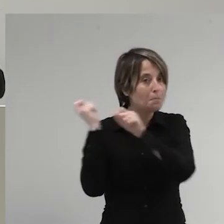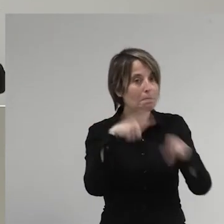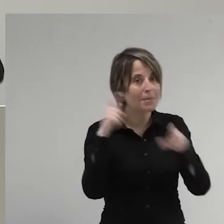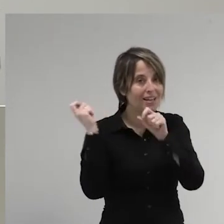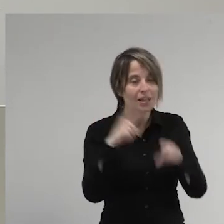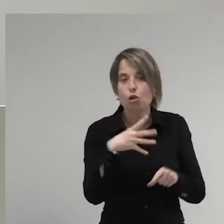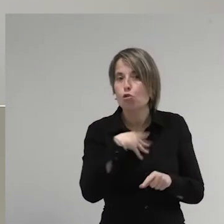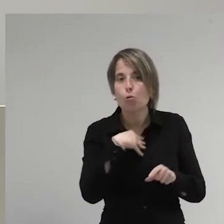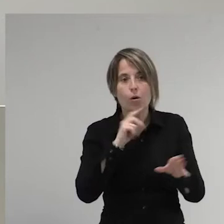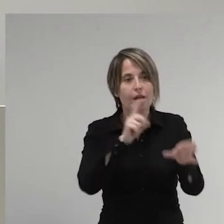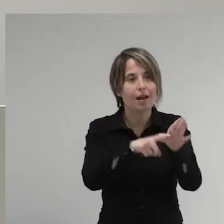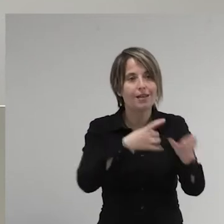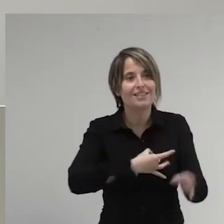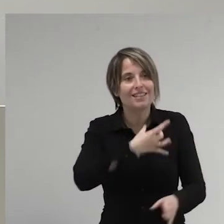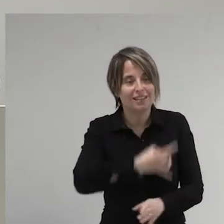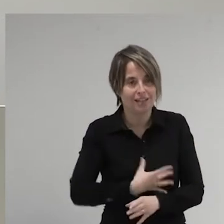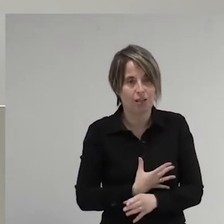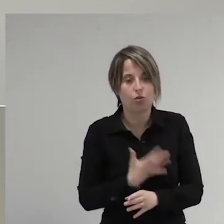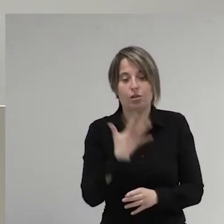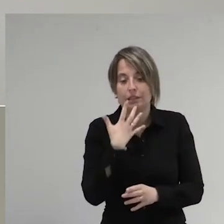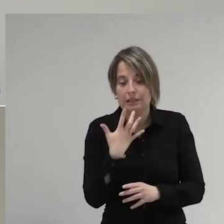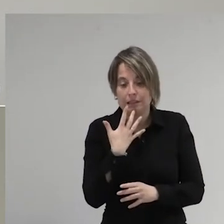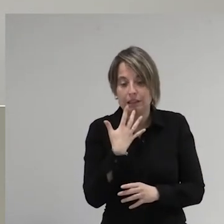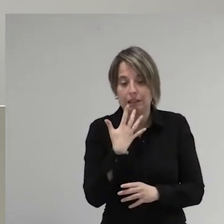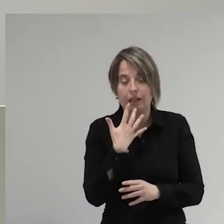estar sindicalizándose si están